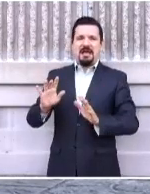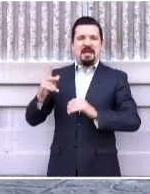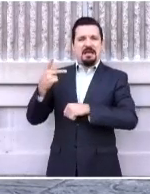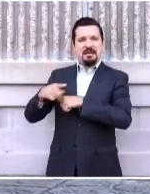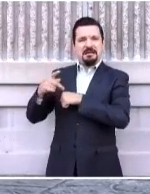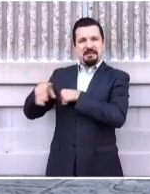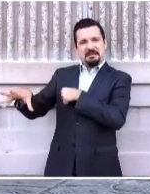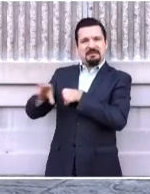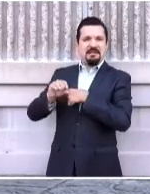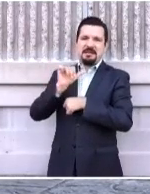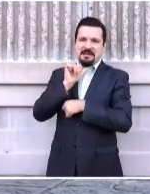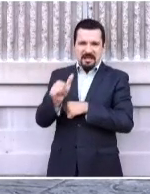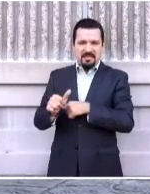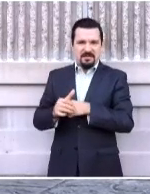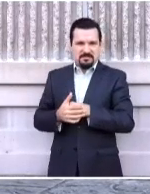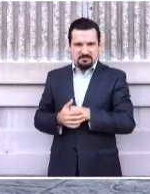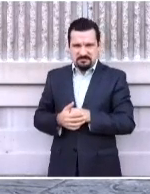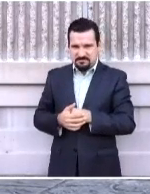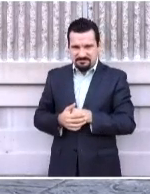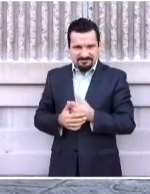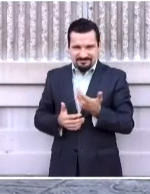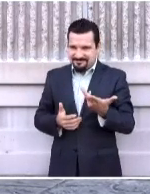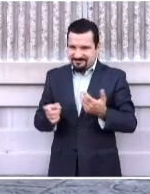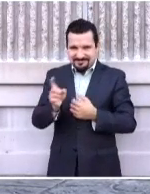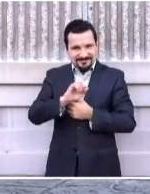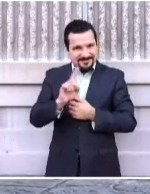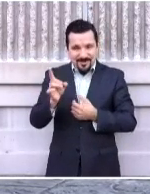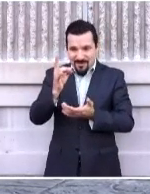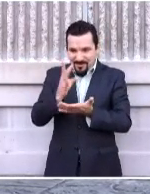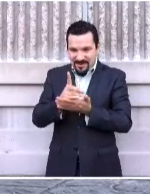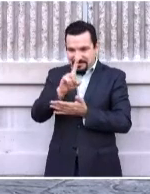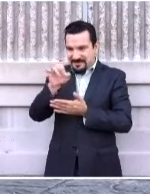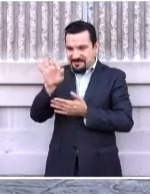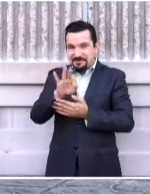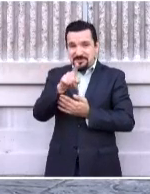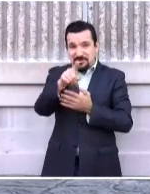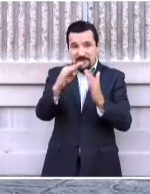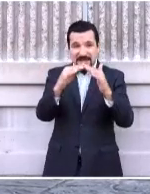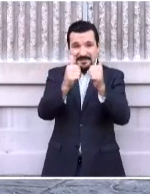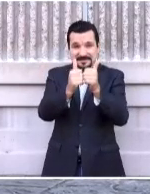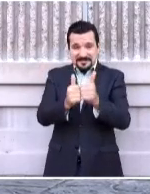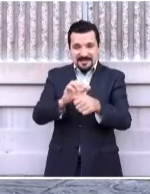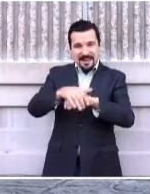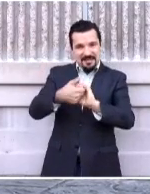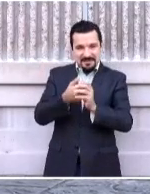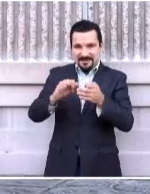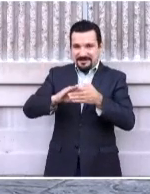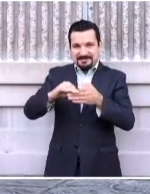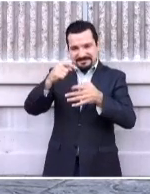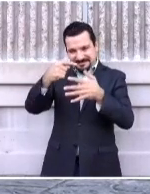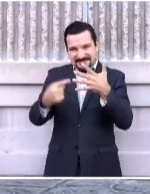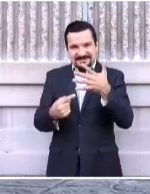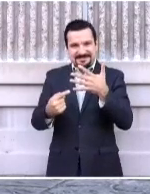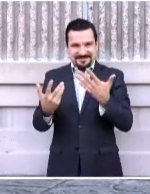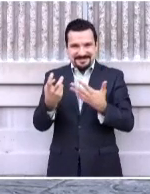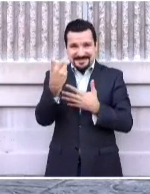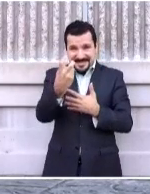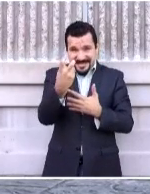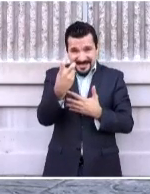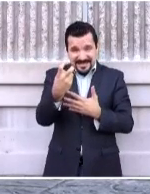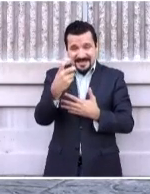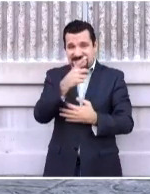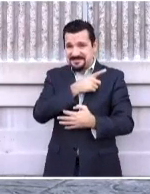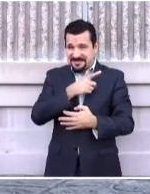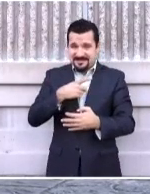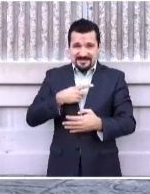No hay evidencia al momento, la estamos buscando, créanme sinceramente, que nos diga, esta es la medida que puede ayudarnos